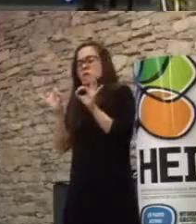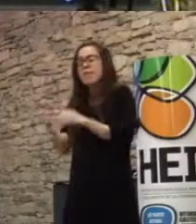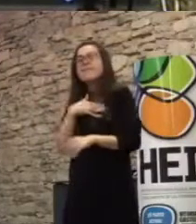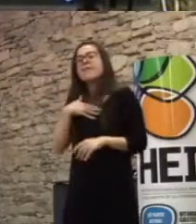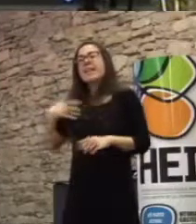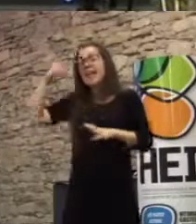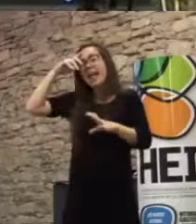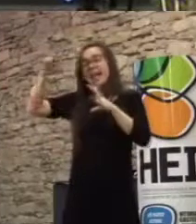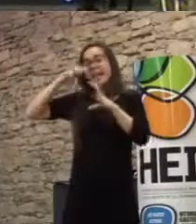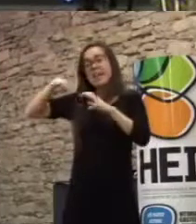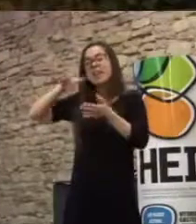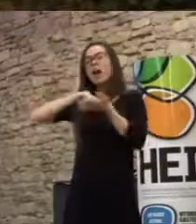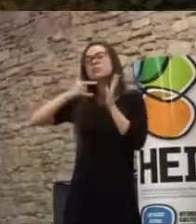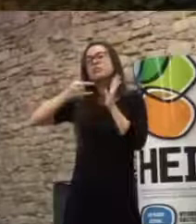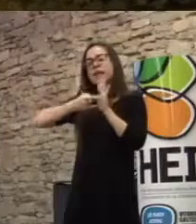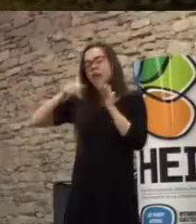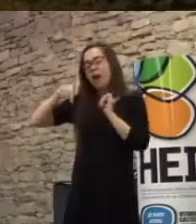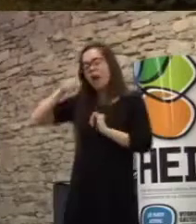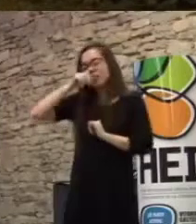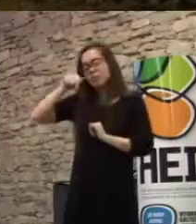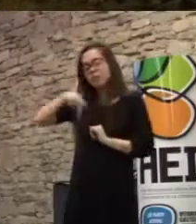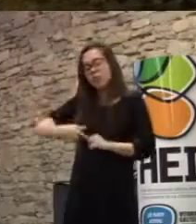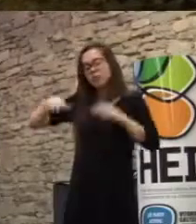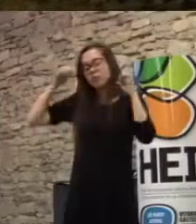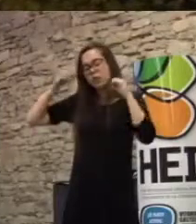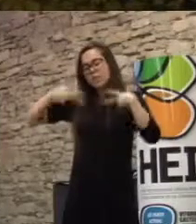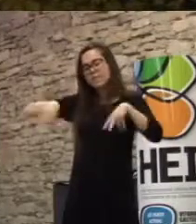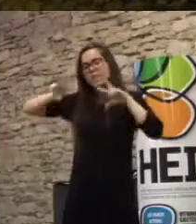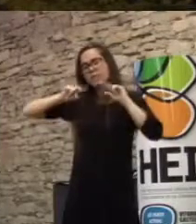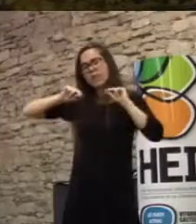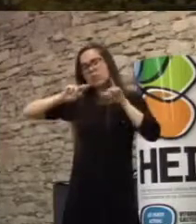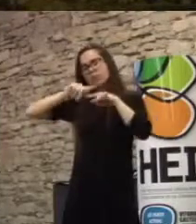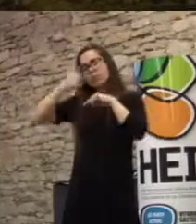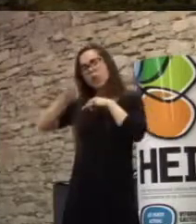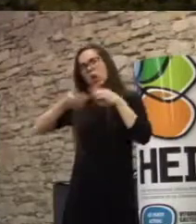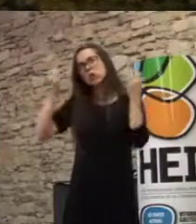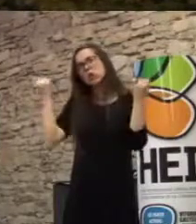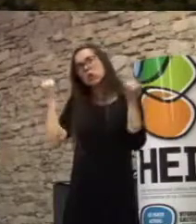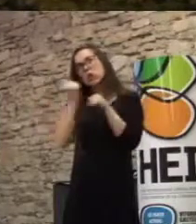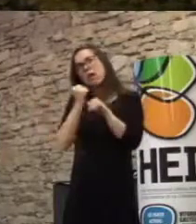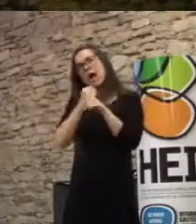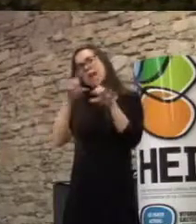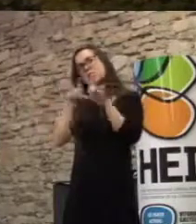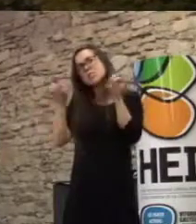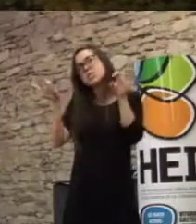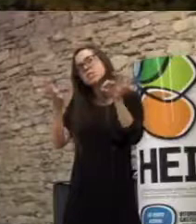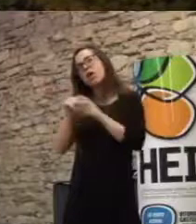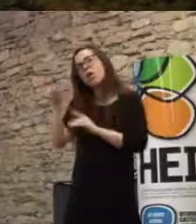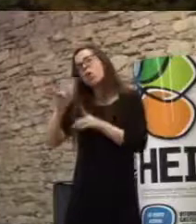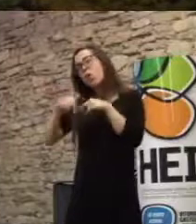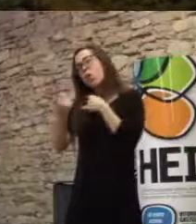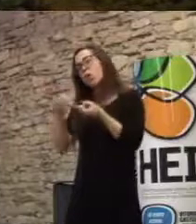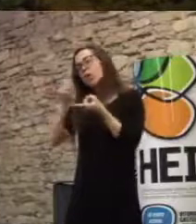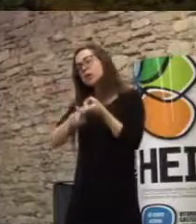técnica en este caso en peritos que acaba de este año y la ingeniería superior acá vale está al año después me pondré a trabajar en esta empresa me casaré con esta chica